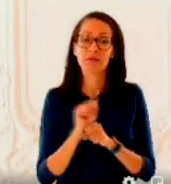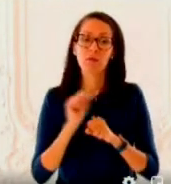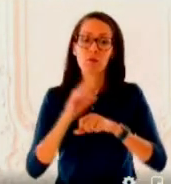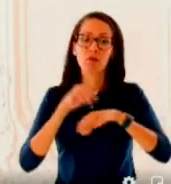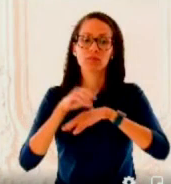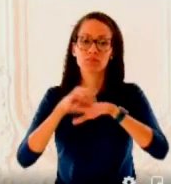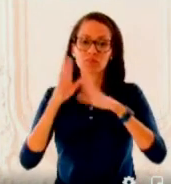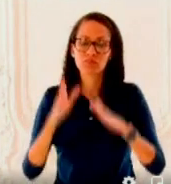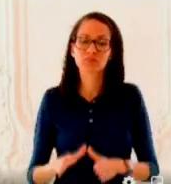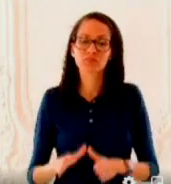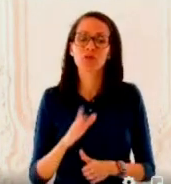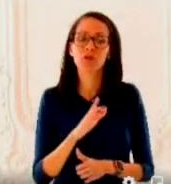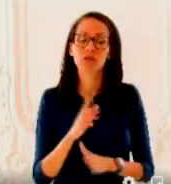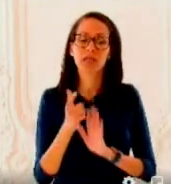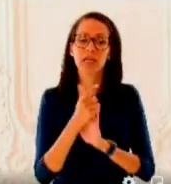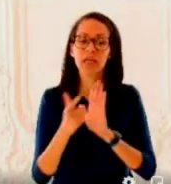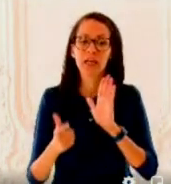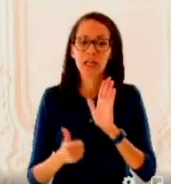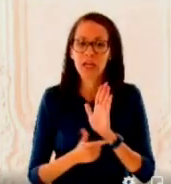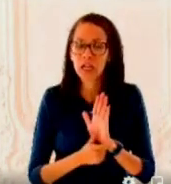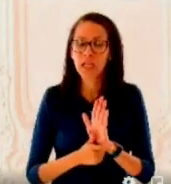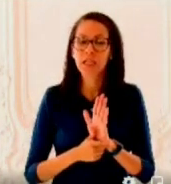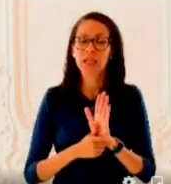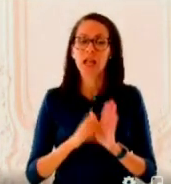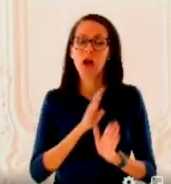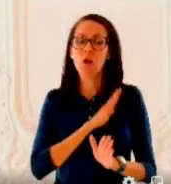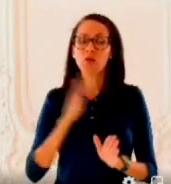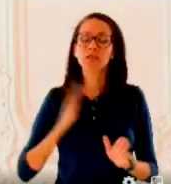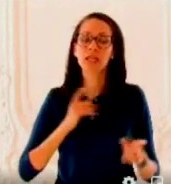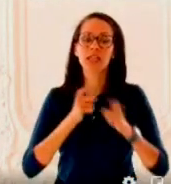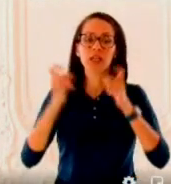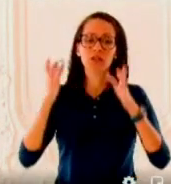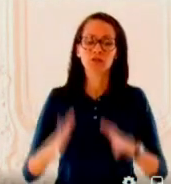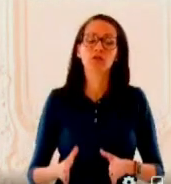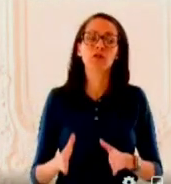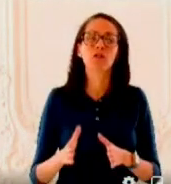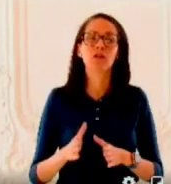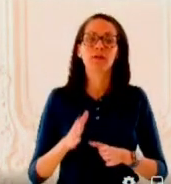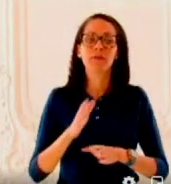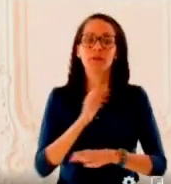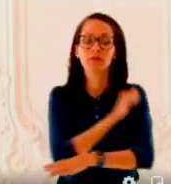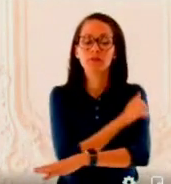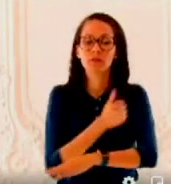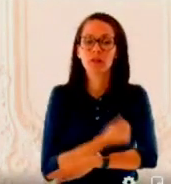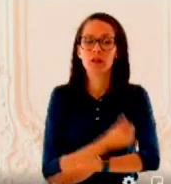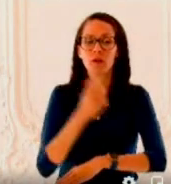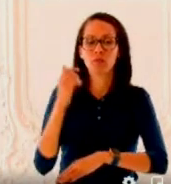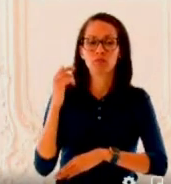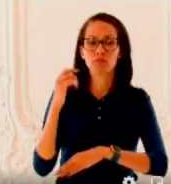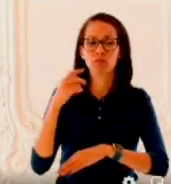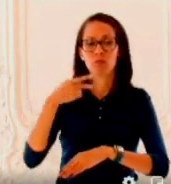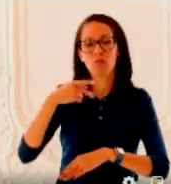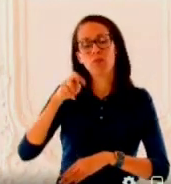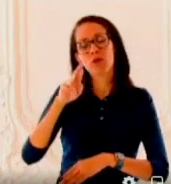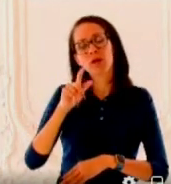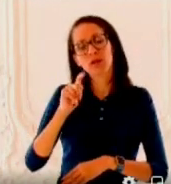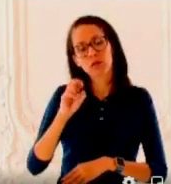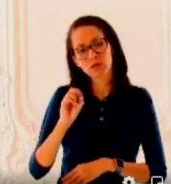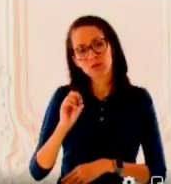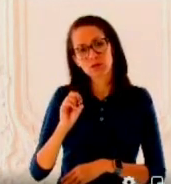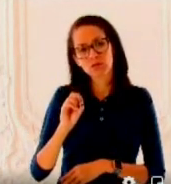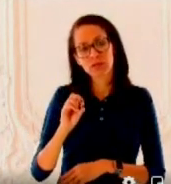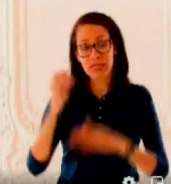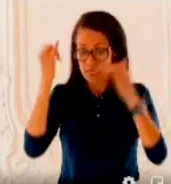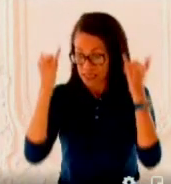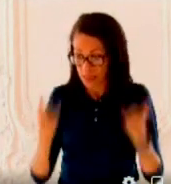legal general y subsecretario de la Junta de Directores de la Autoridad de los Puertos de Puerto Rico y actualmente se desempeña